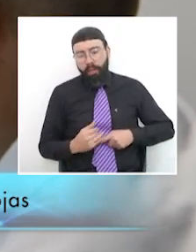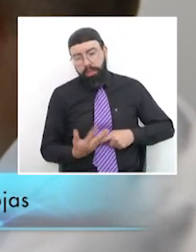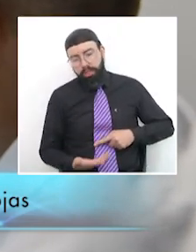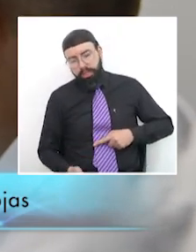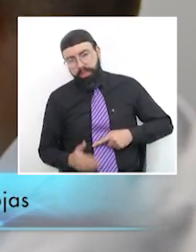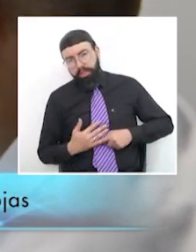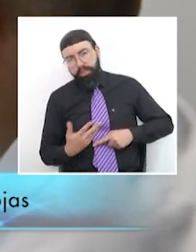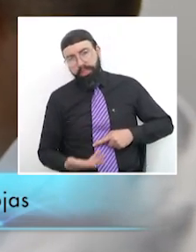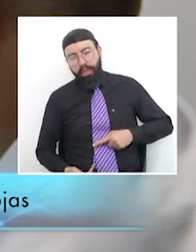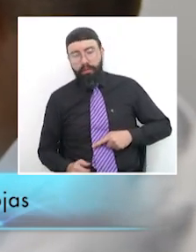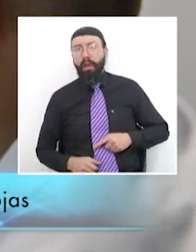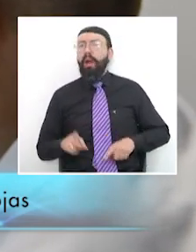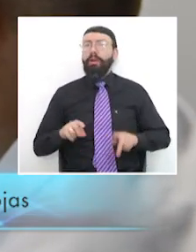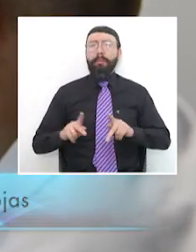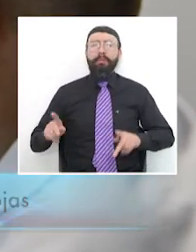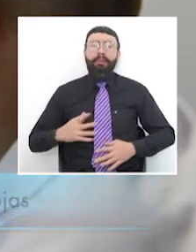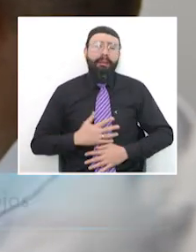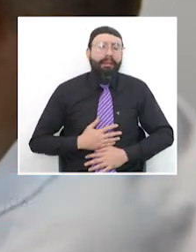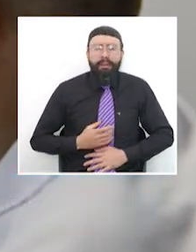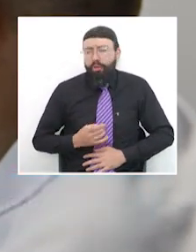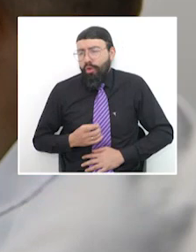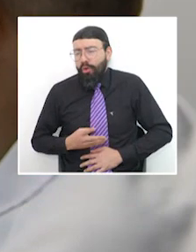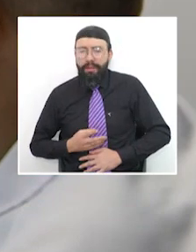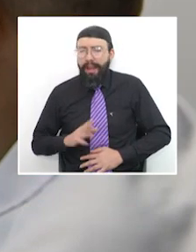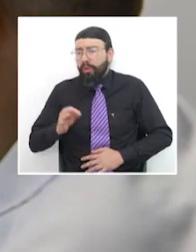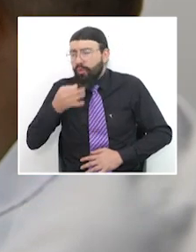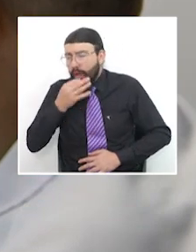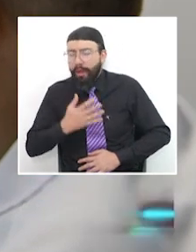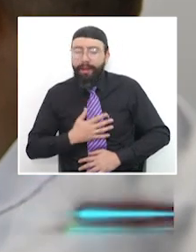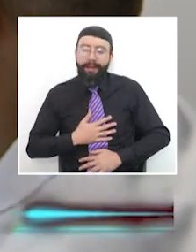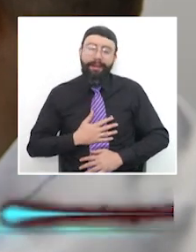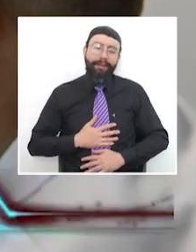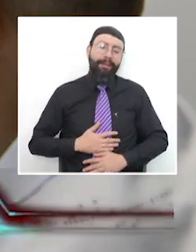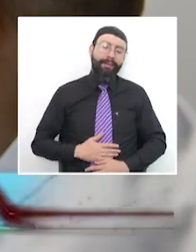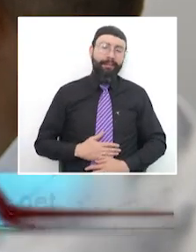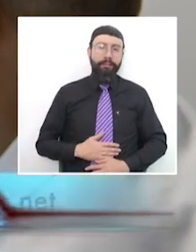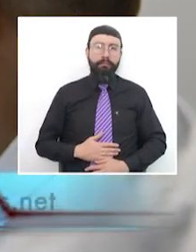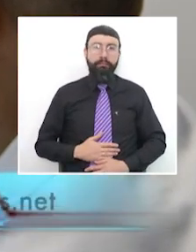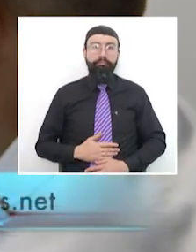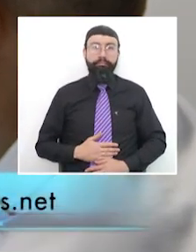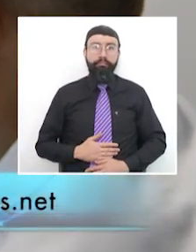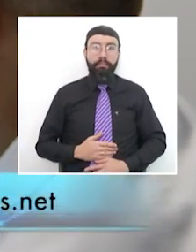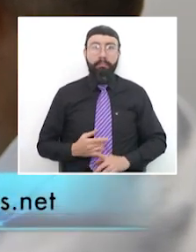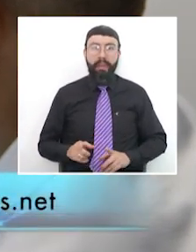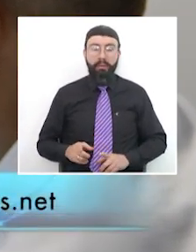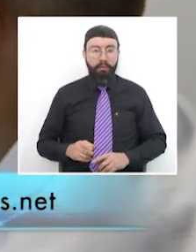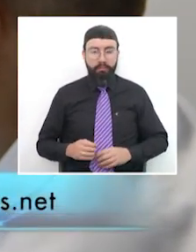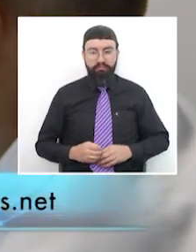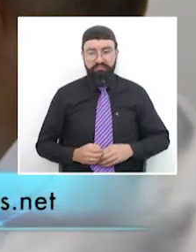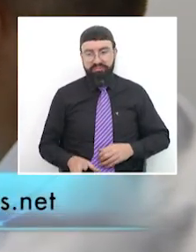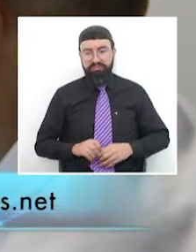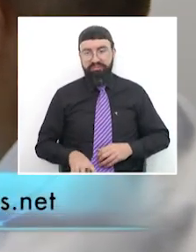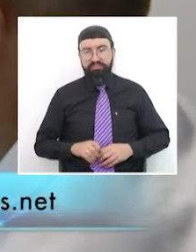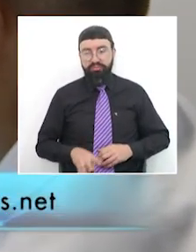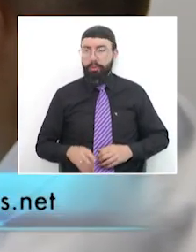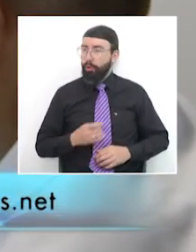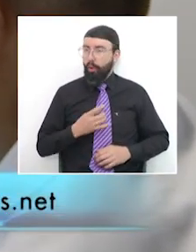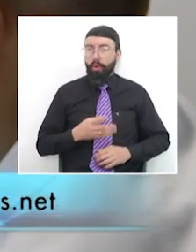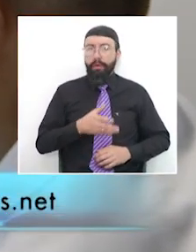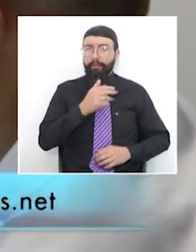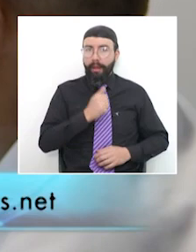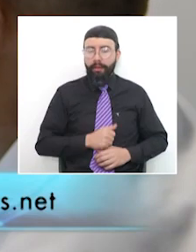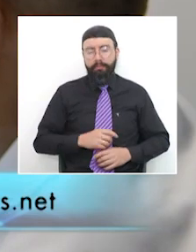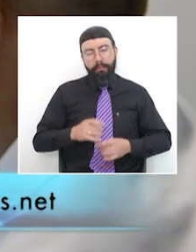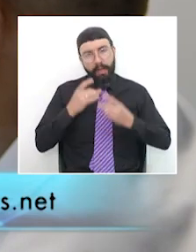Muchas personas tienen un dolor abdominal y van a tomar buscapina y analgésicos y se les perfora sin dolor. Gravísimo, porque le hizo